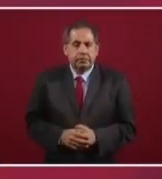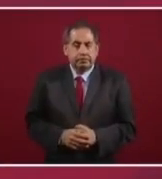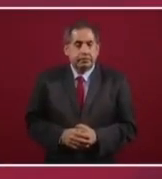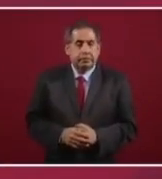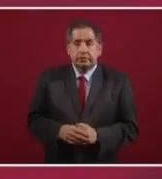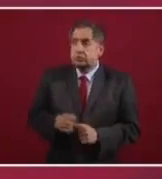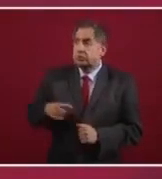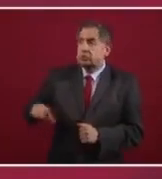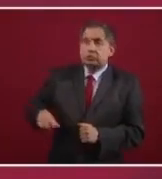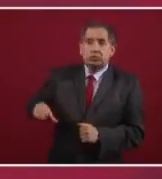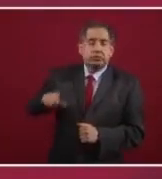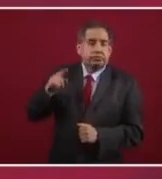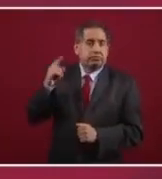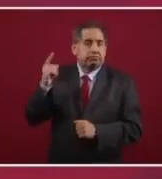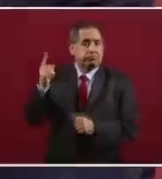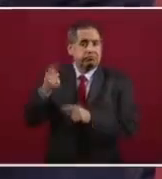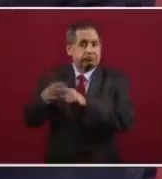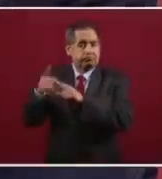los gobiernos